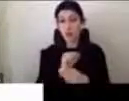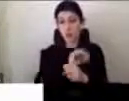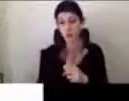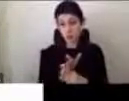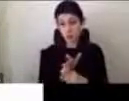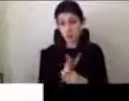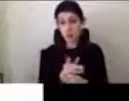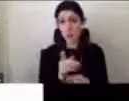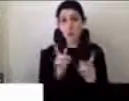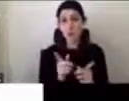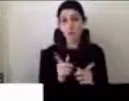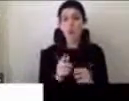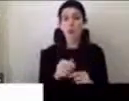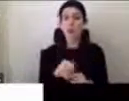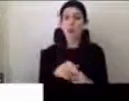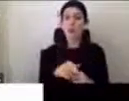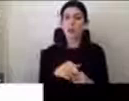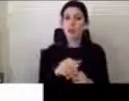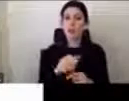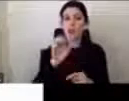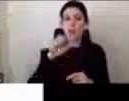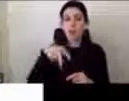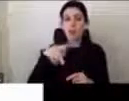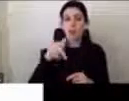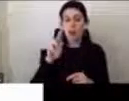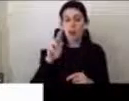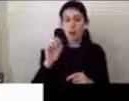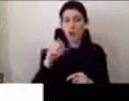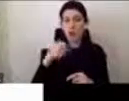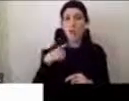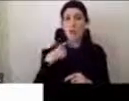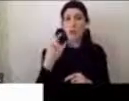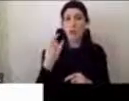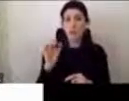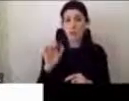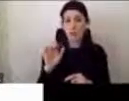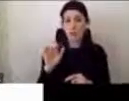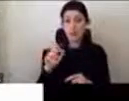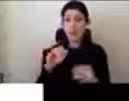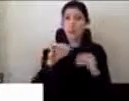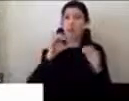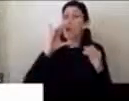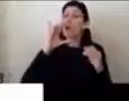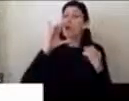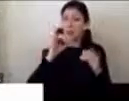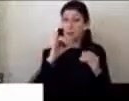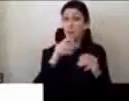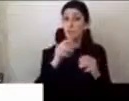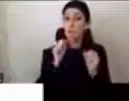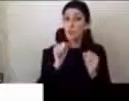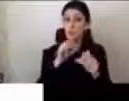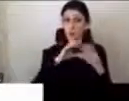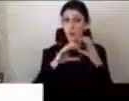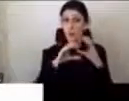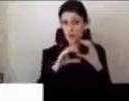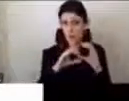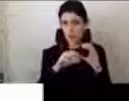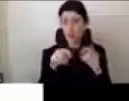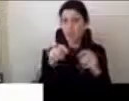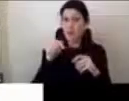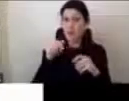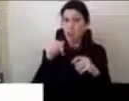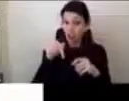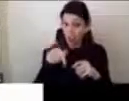Es en Roque y se pueden comunicar directamente con su dueño por Instagram. Y además, para esta